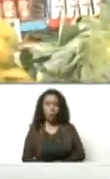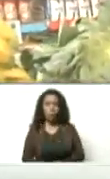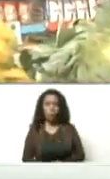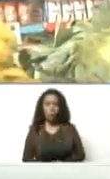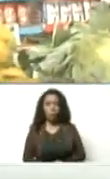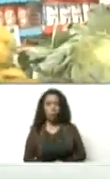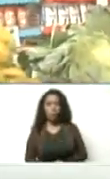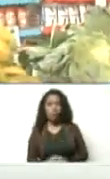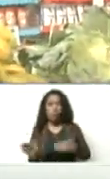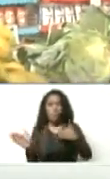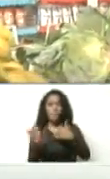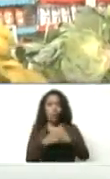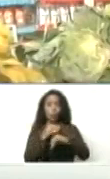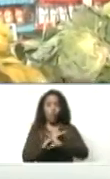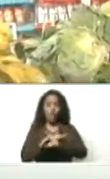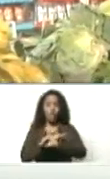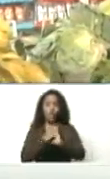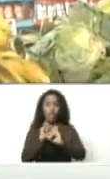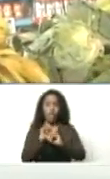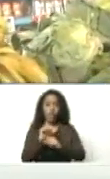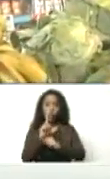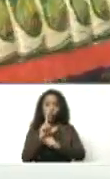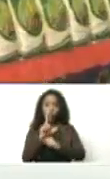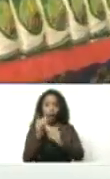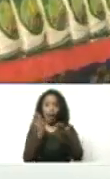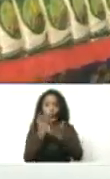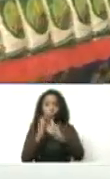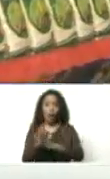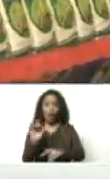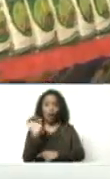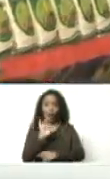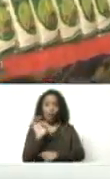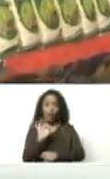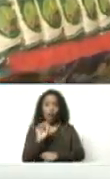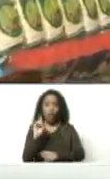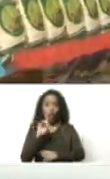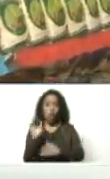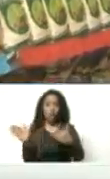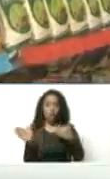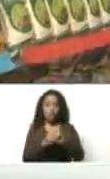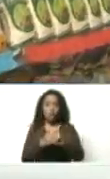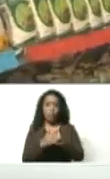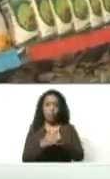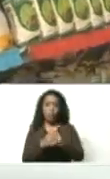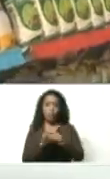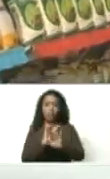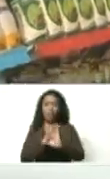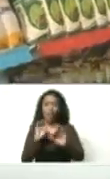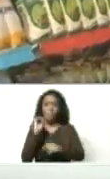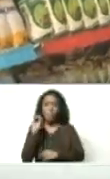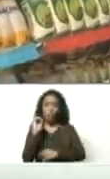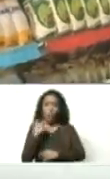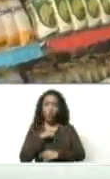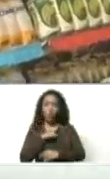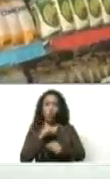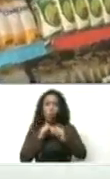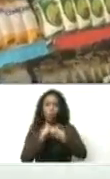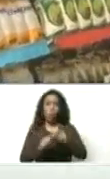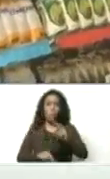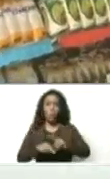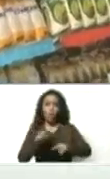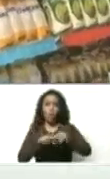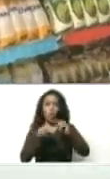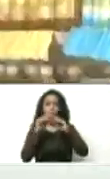Y no cerramos ni una escuela, no cerramos Nada. Seguimos construyendo vivienda.